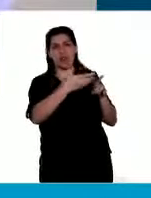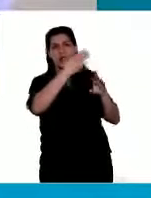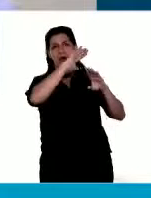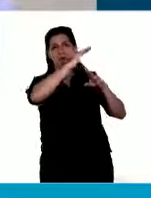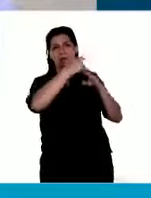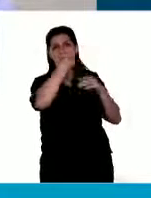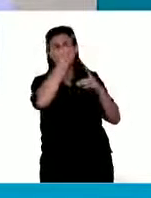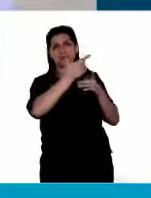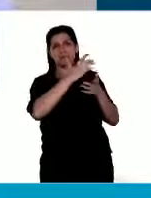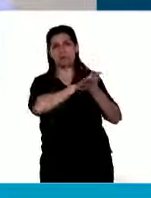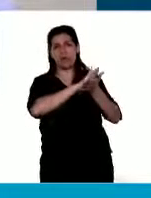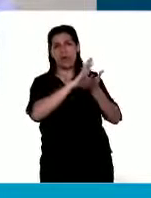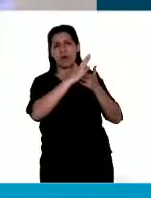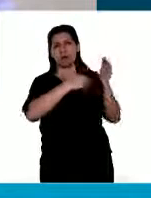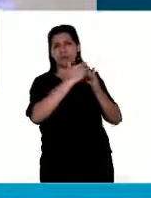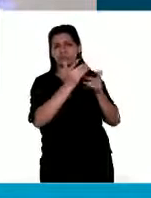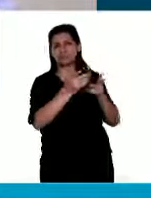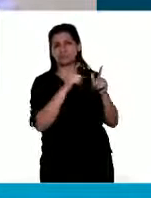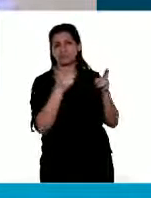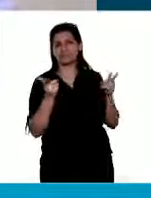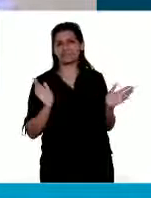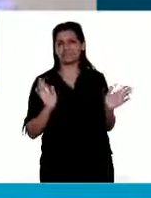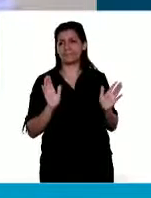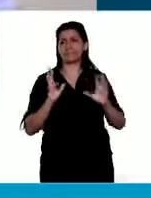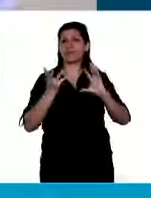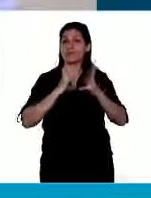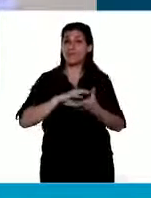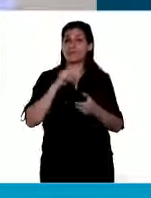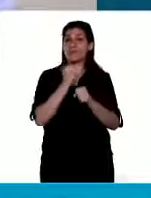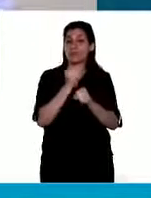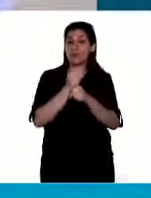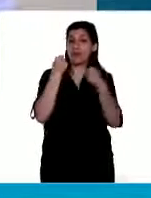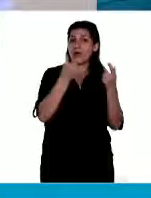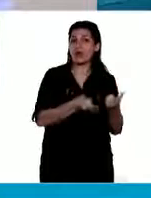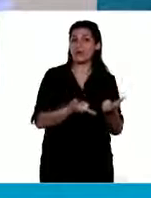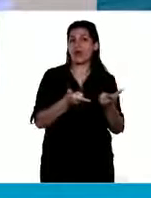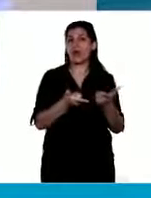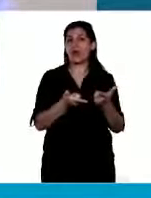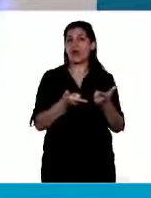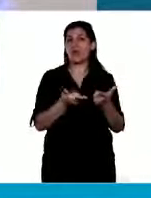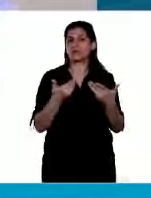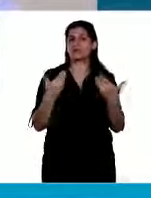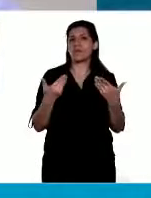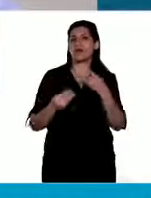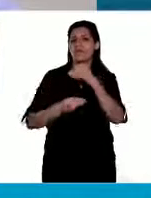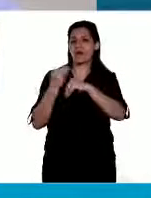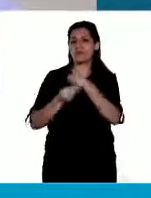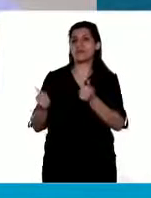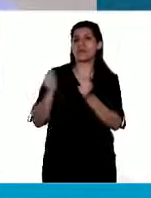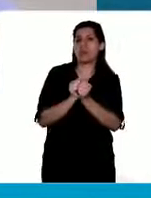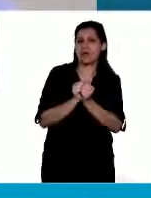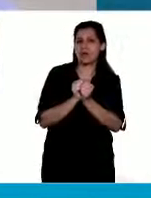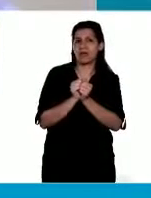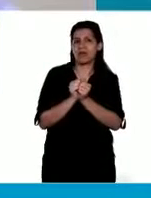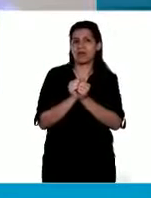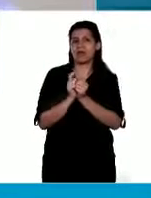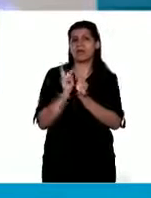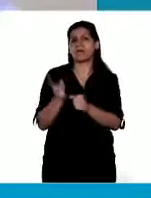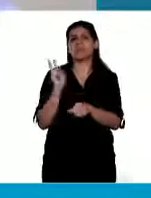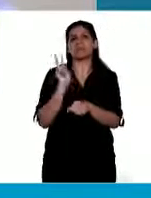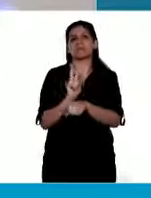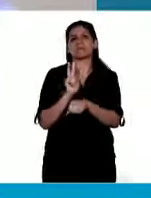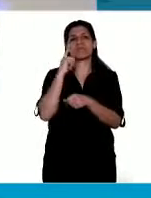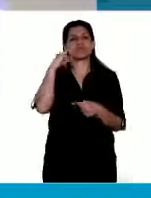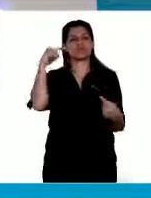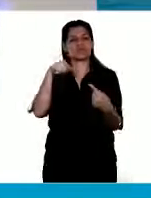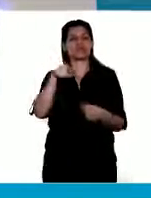Las condiciones de trabajo es que le brindemos a la policía la posibilidad de trabajar en familia y sobre todo con respaldo institucional.